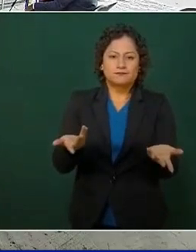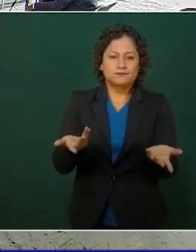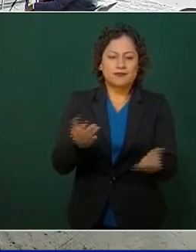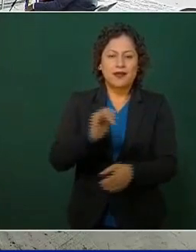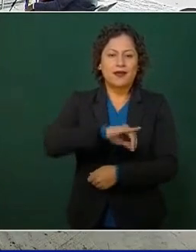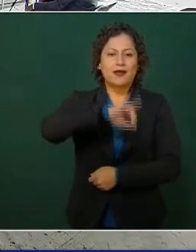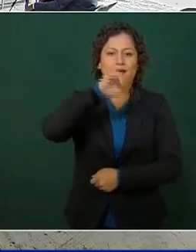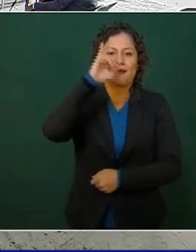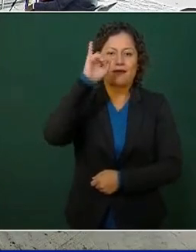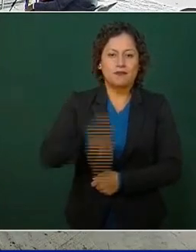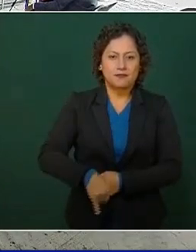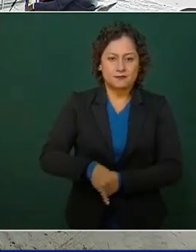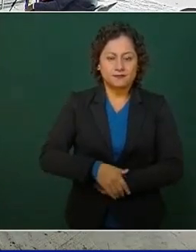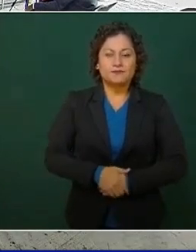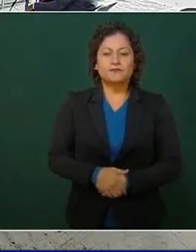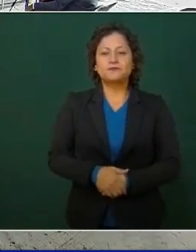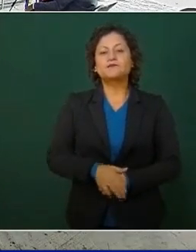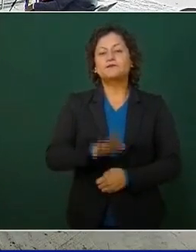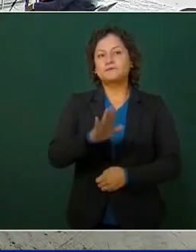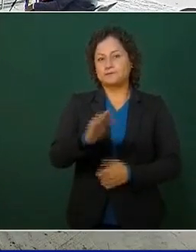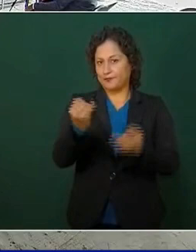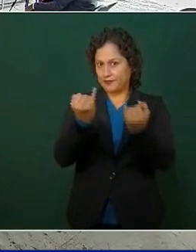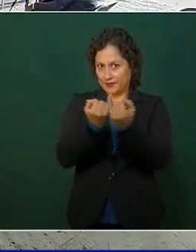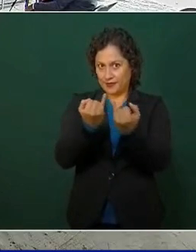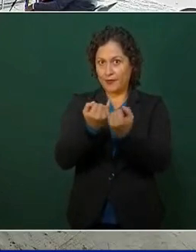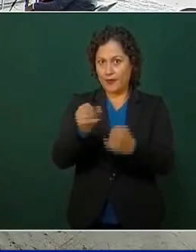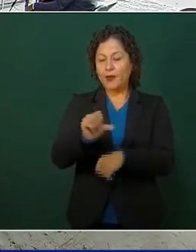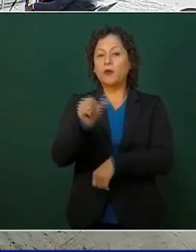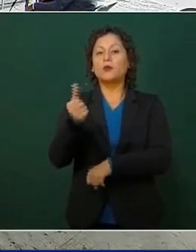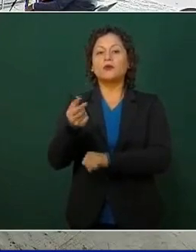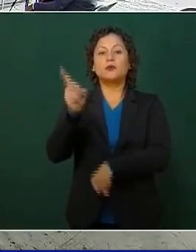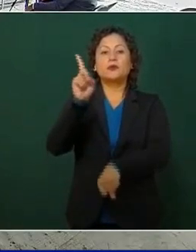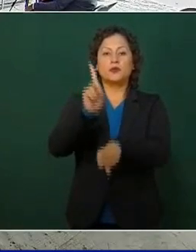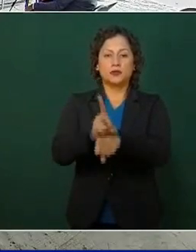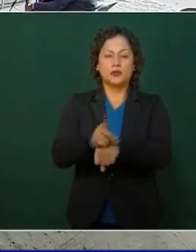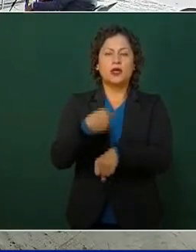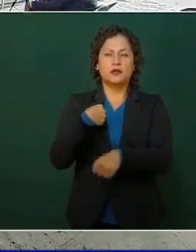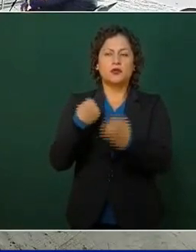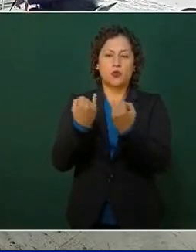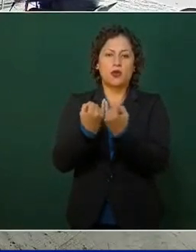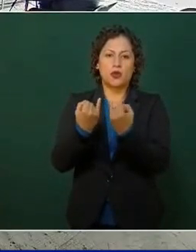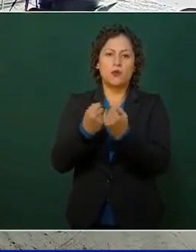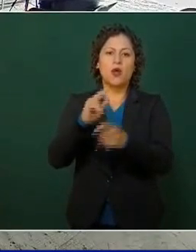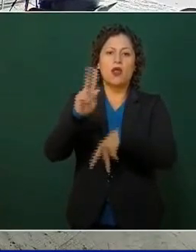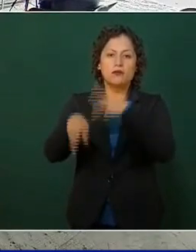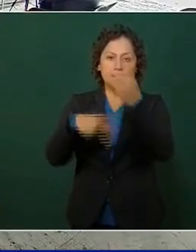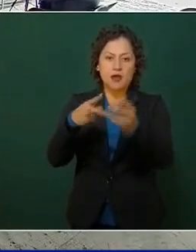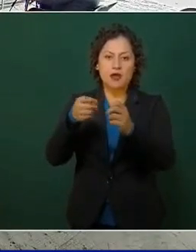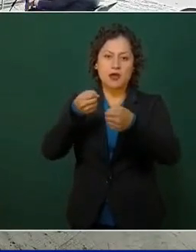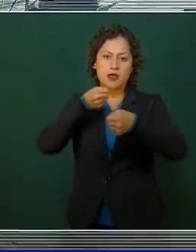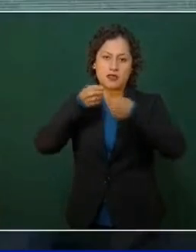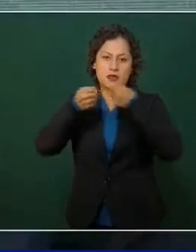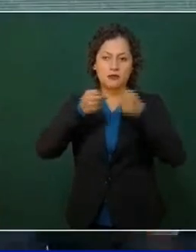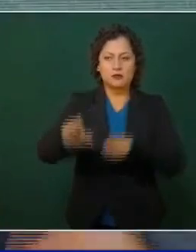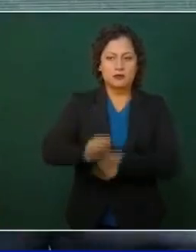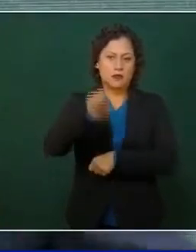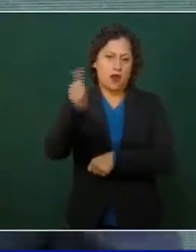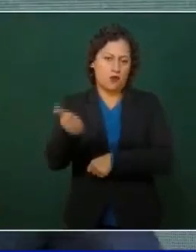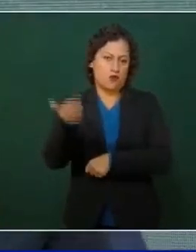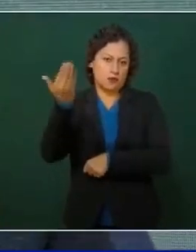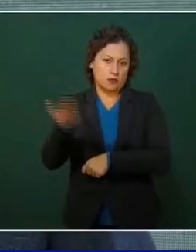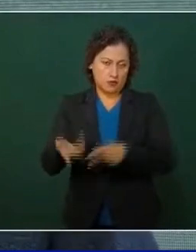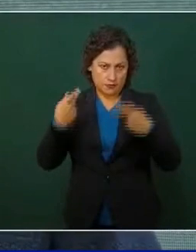En otra ocasión estaba yo también en otra entrevista, no con él, con otro,